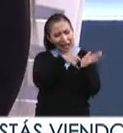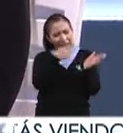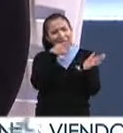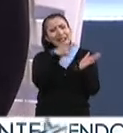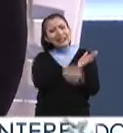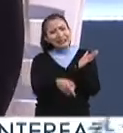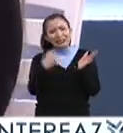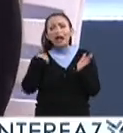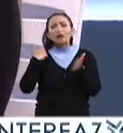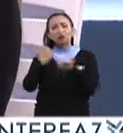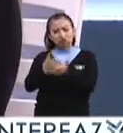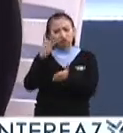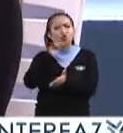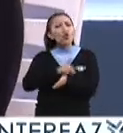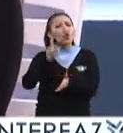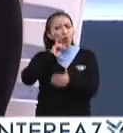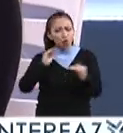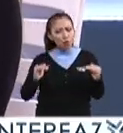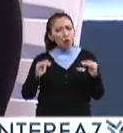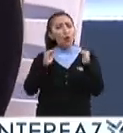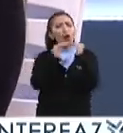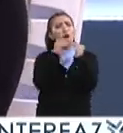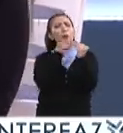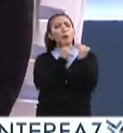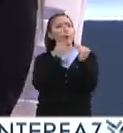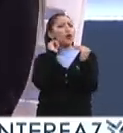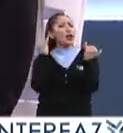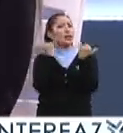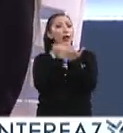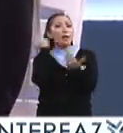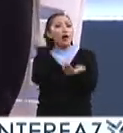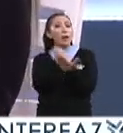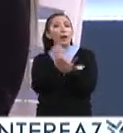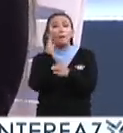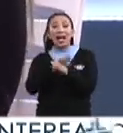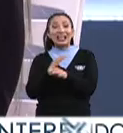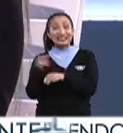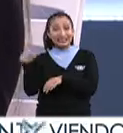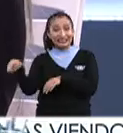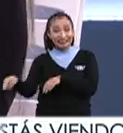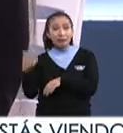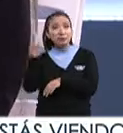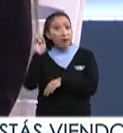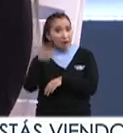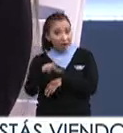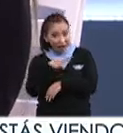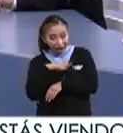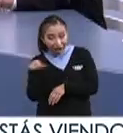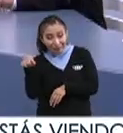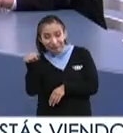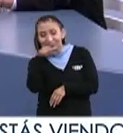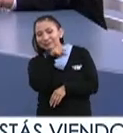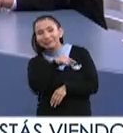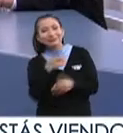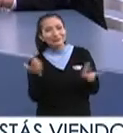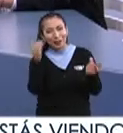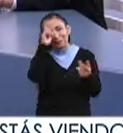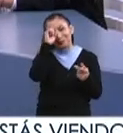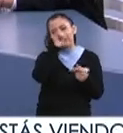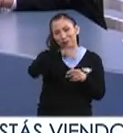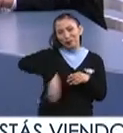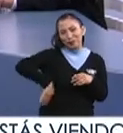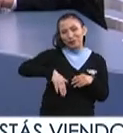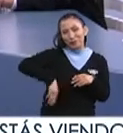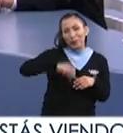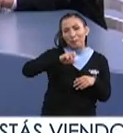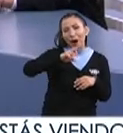hay un esfuerzo de esta coalición amigable al género por exigir mayor igualdad, en realidad, como bien decía el consejero Mauricio,